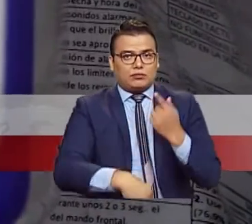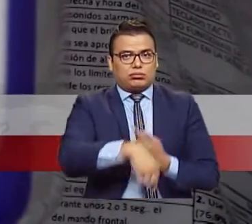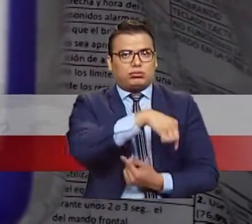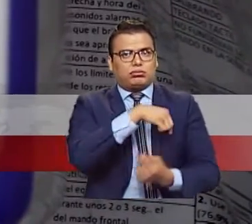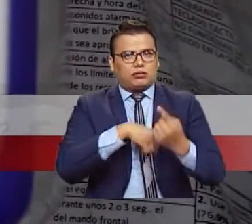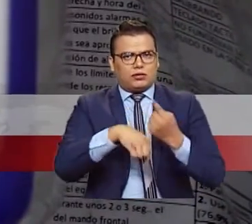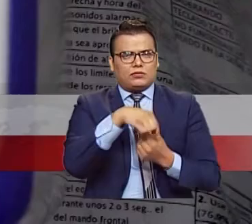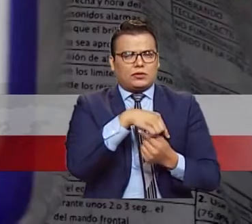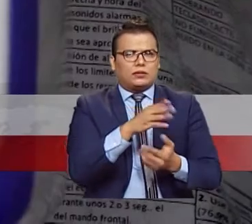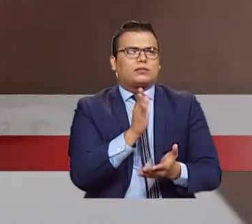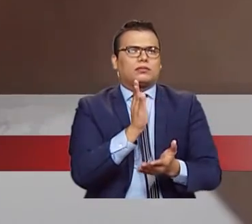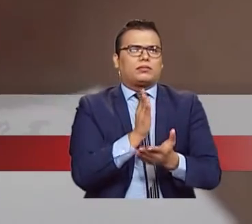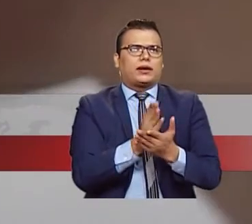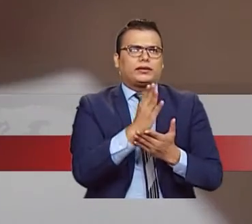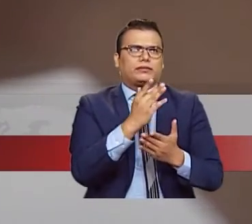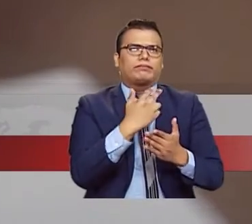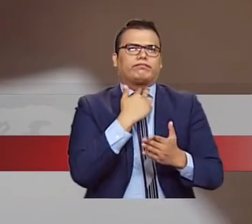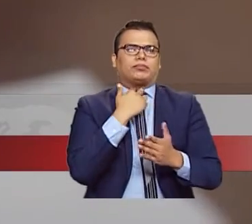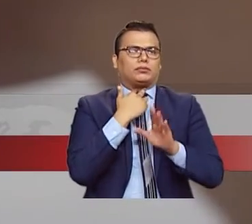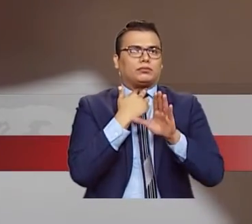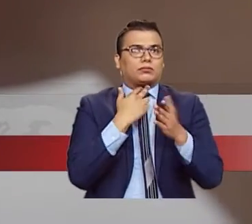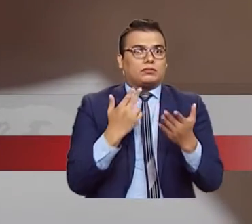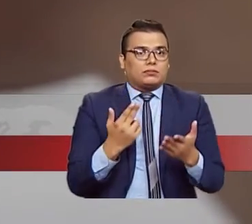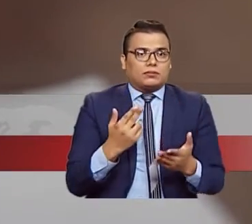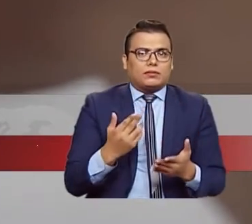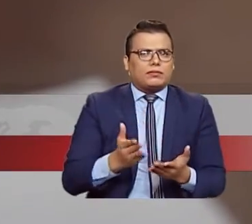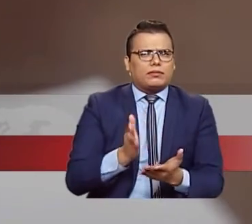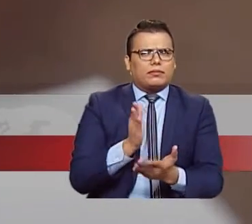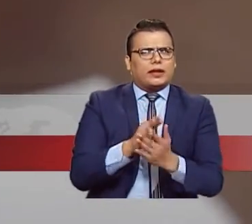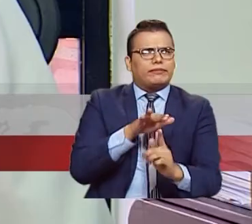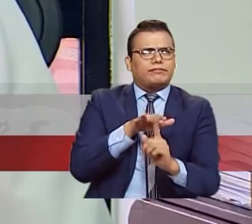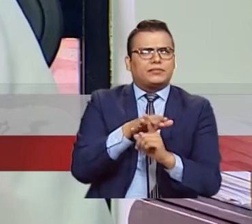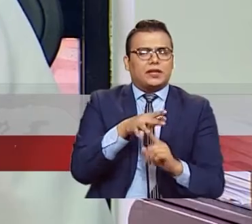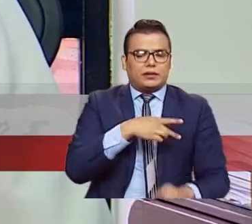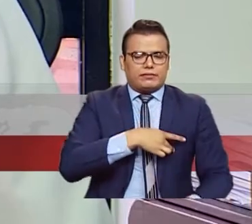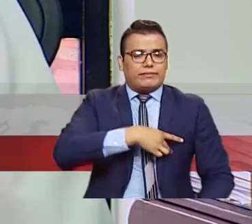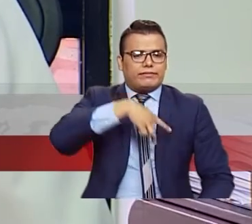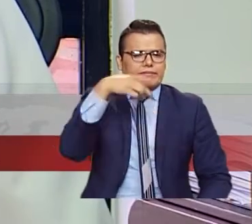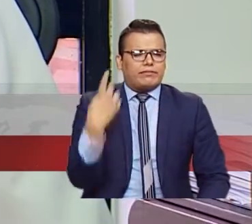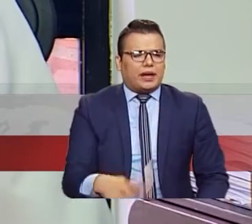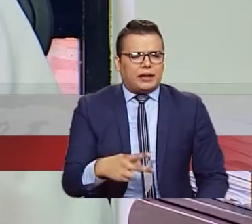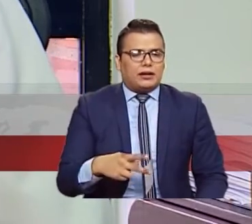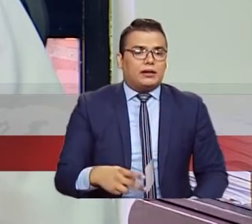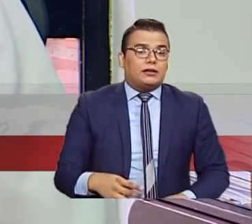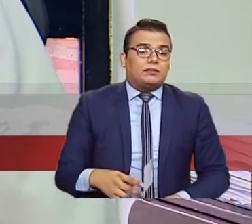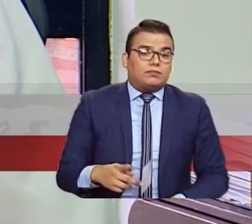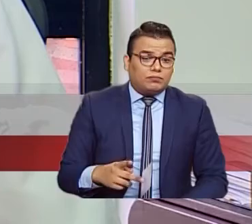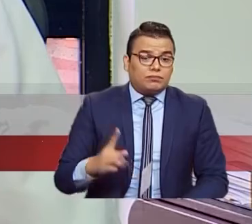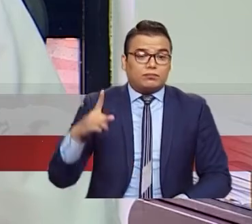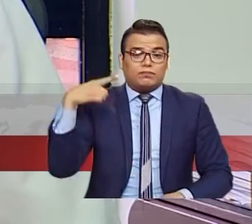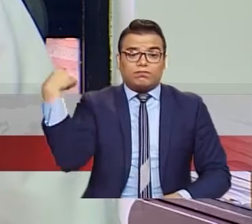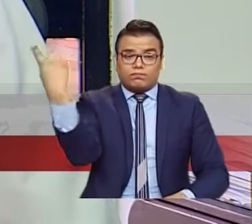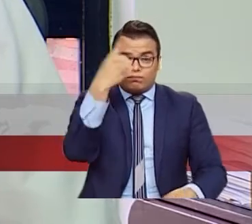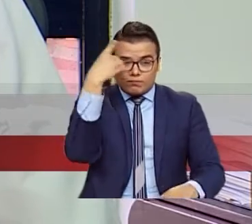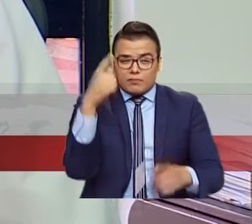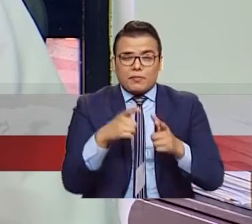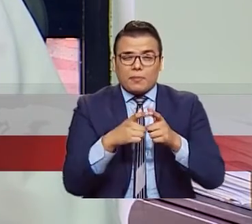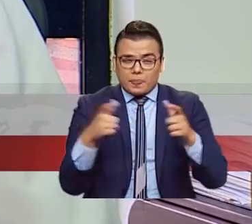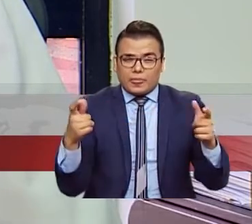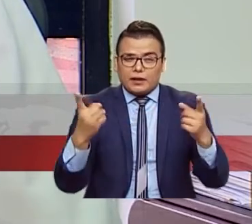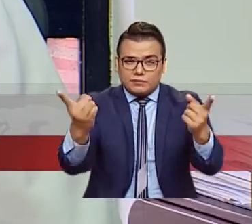mucho de trombosis es infarto de miocardio otra causa que conocemos muchísimo de trombosis es